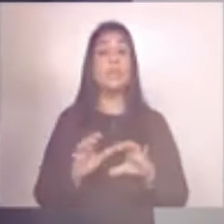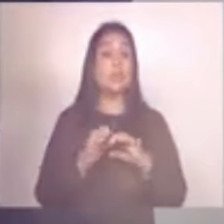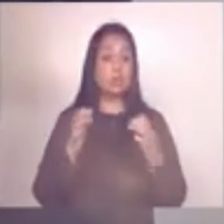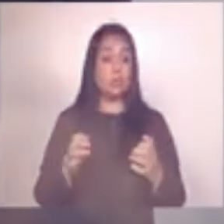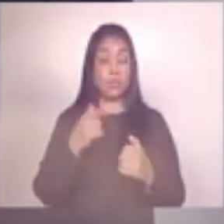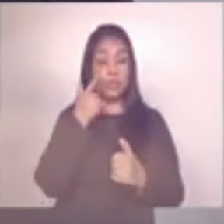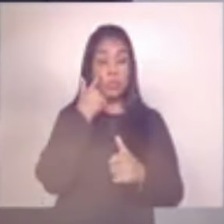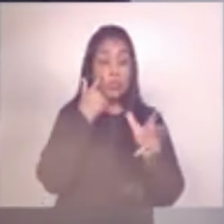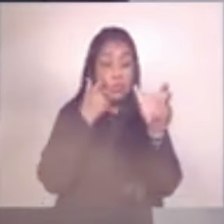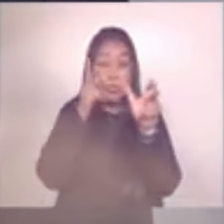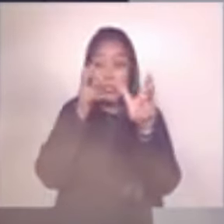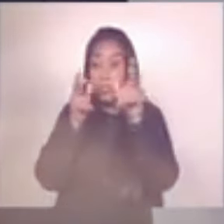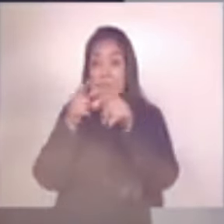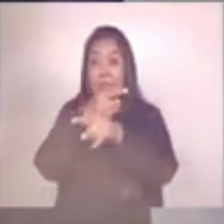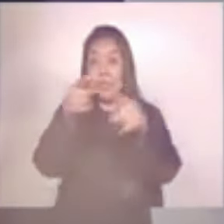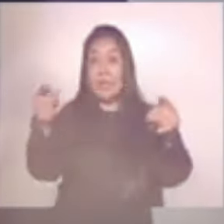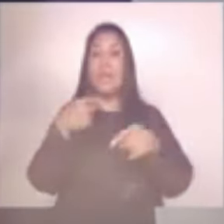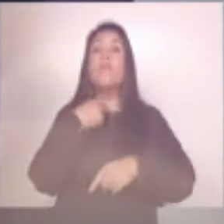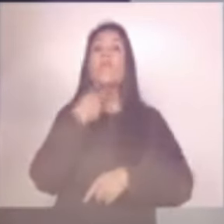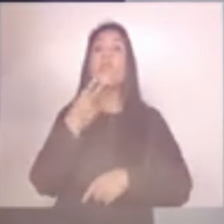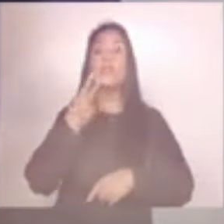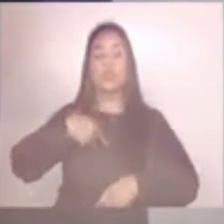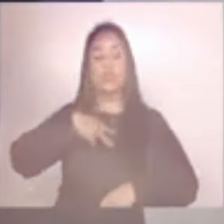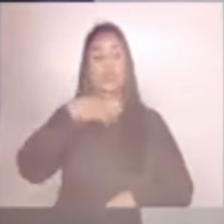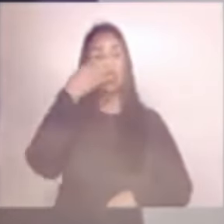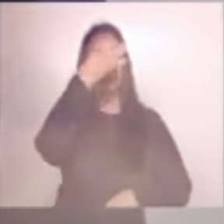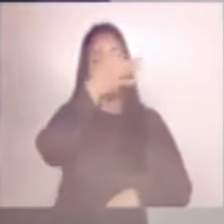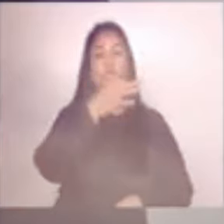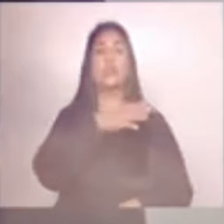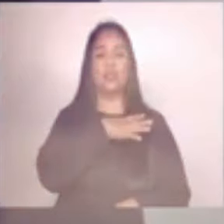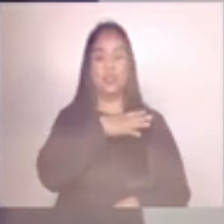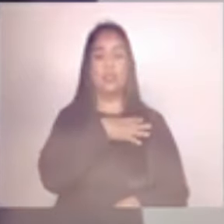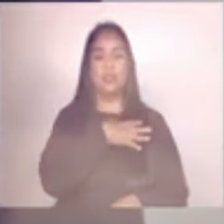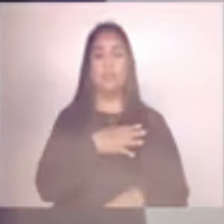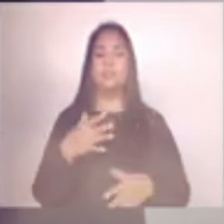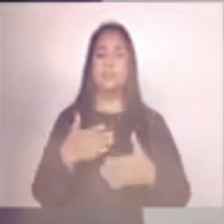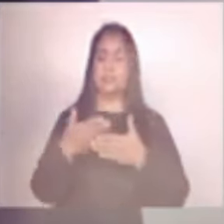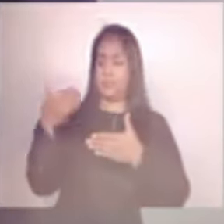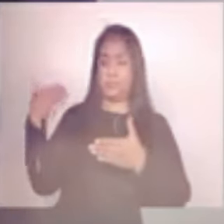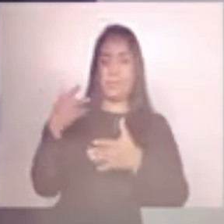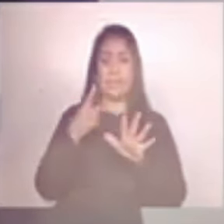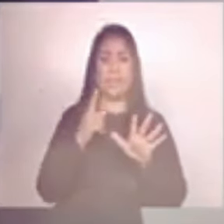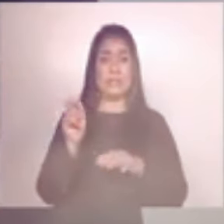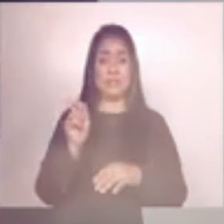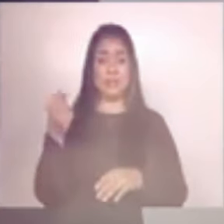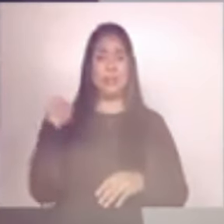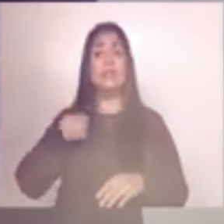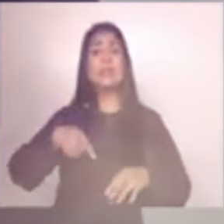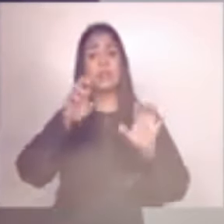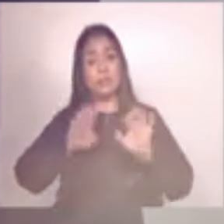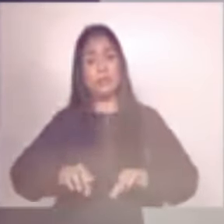voces está nuestro futuro. Durante los últimos 6 meses, el personal de la